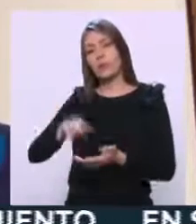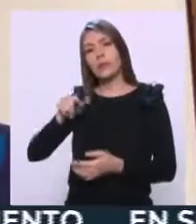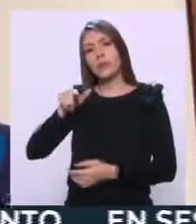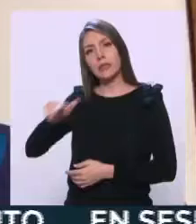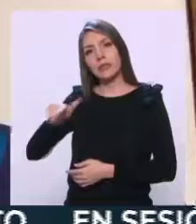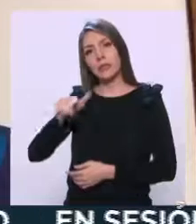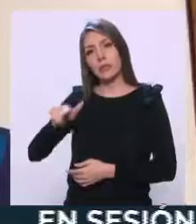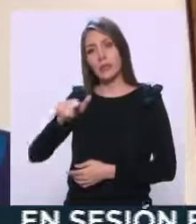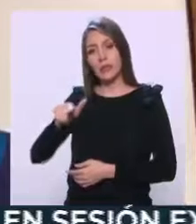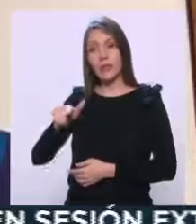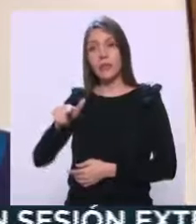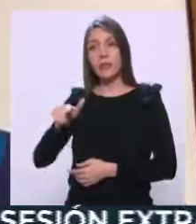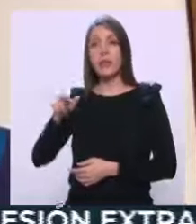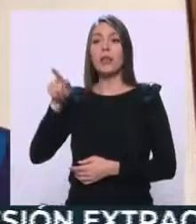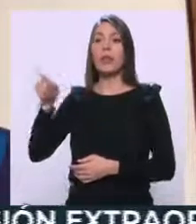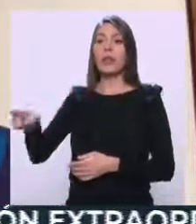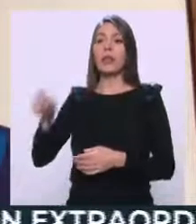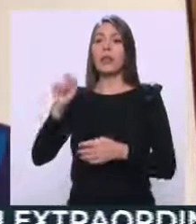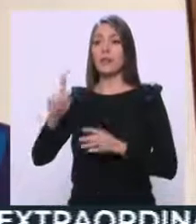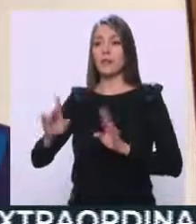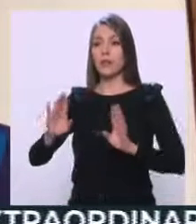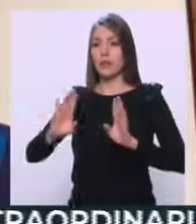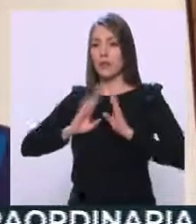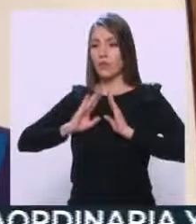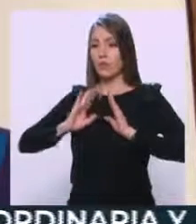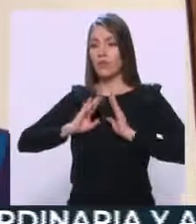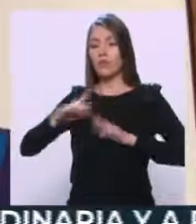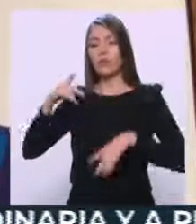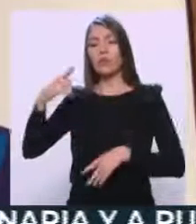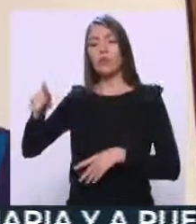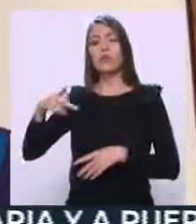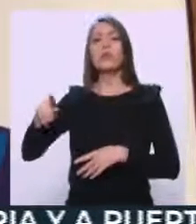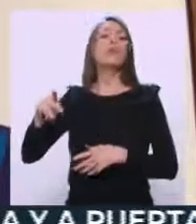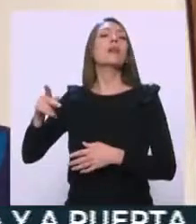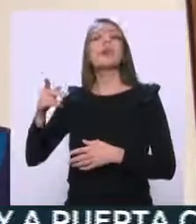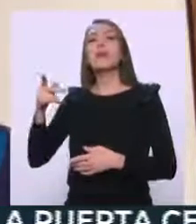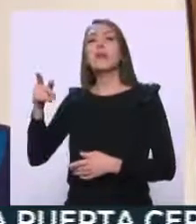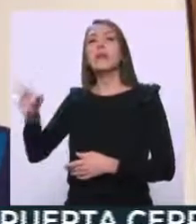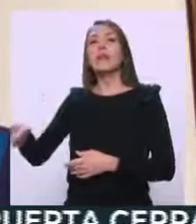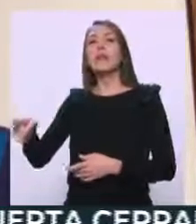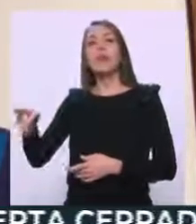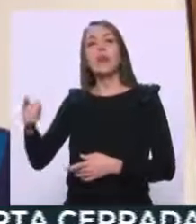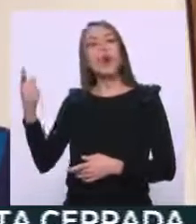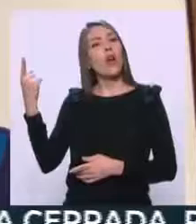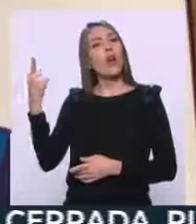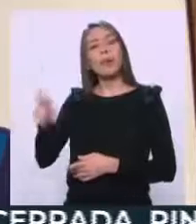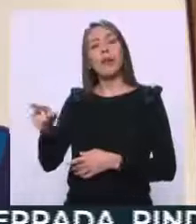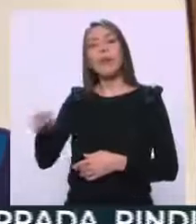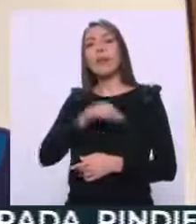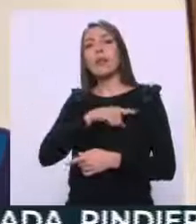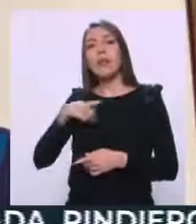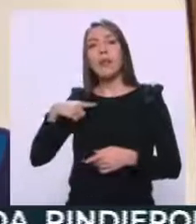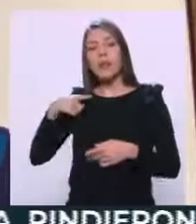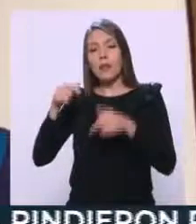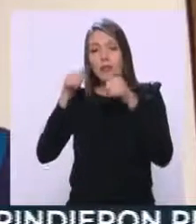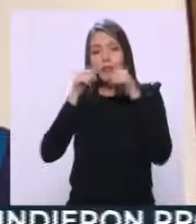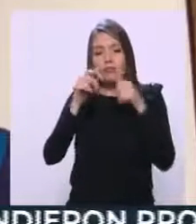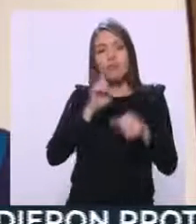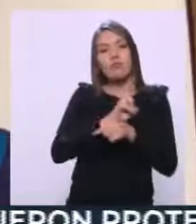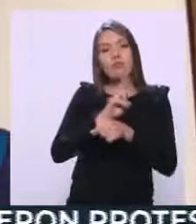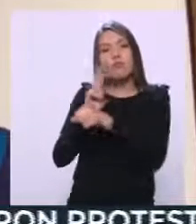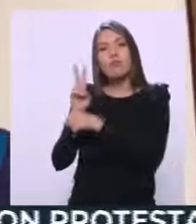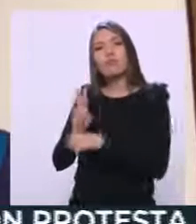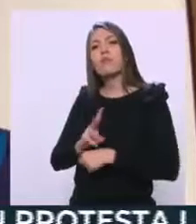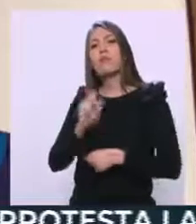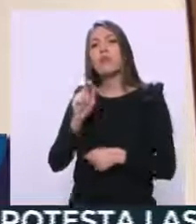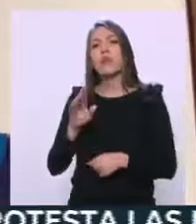a la Armada de México en particular se le ordena que esté pendiente de la seguridad en los puertos. En aquel momento son